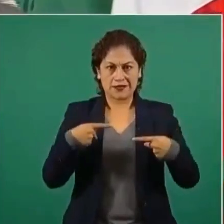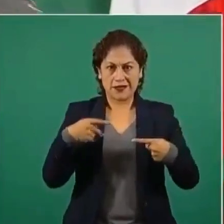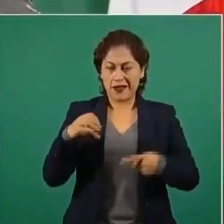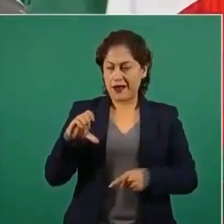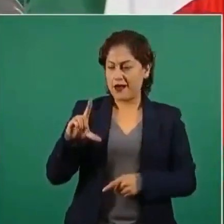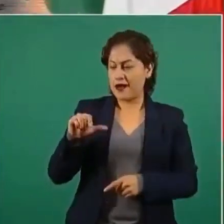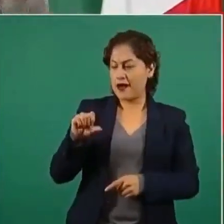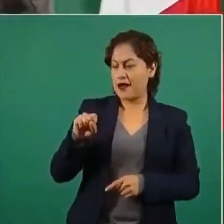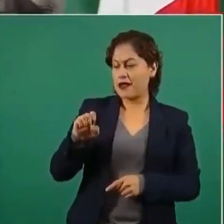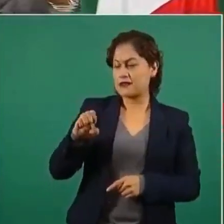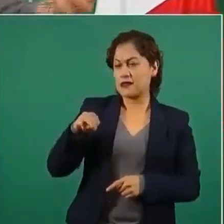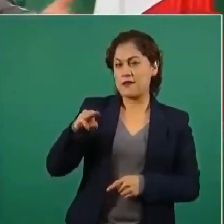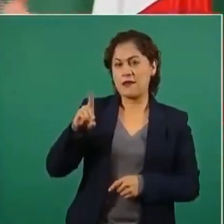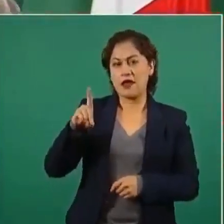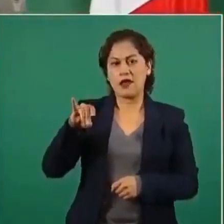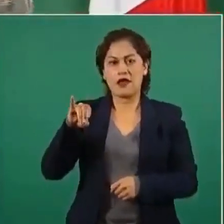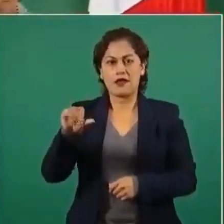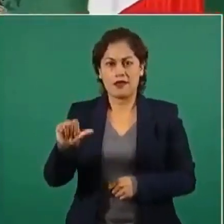O sea,